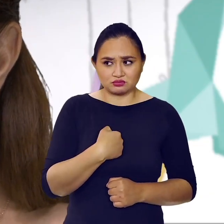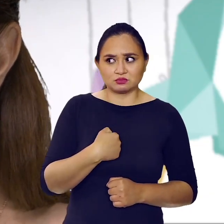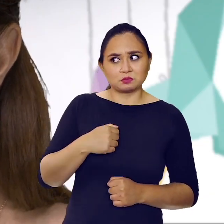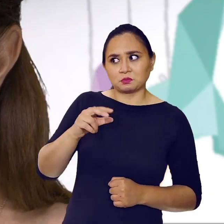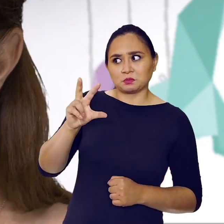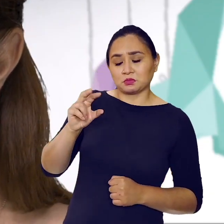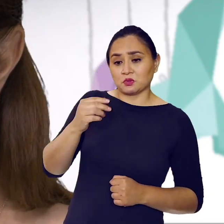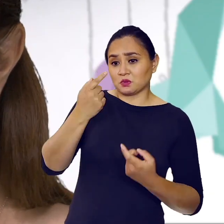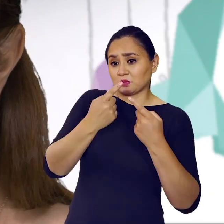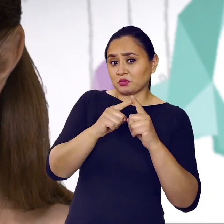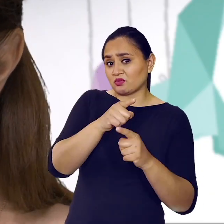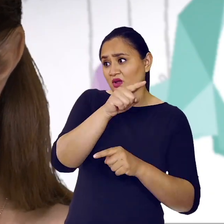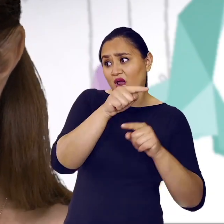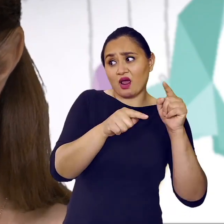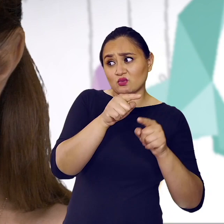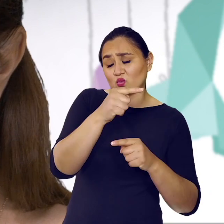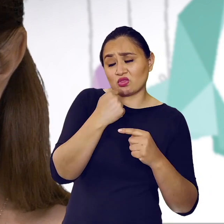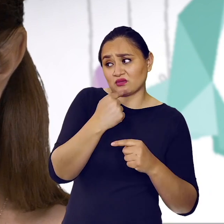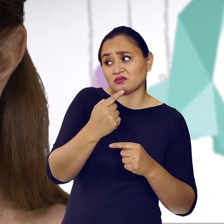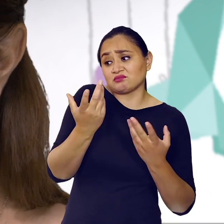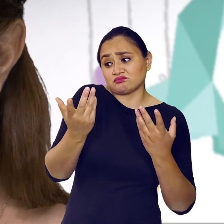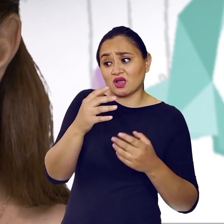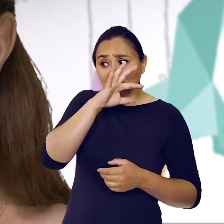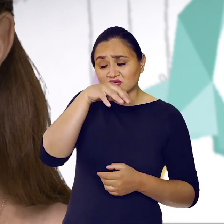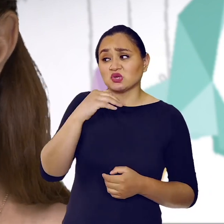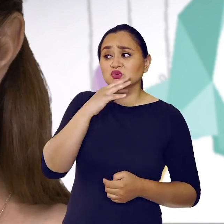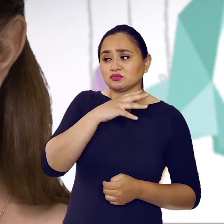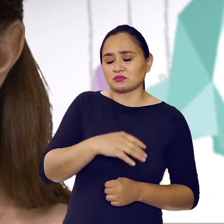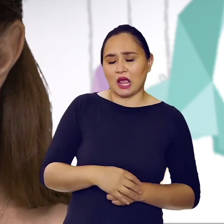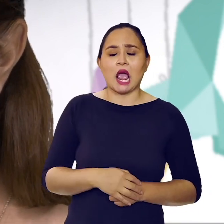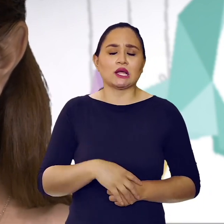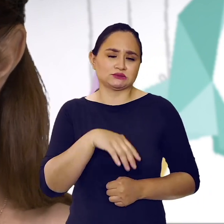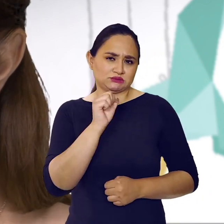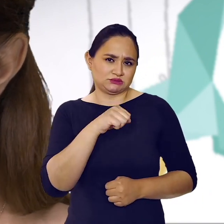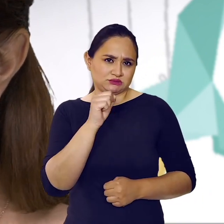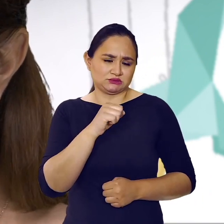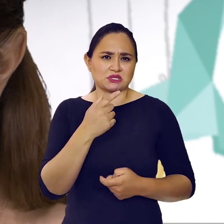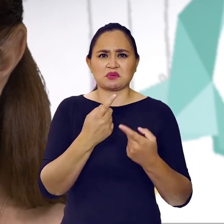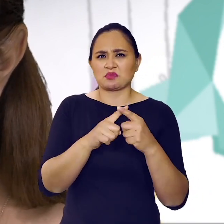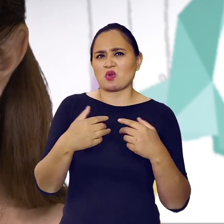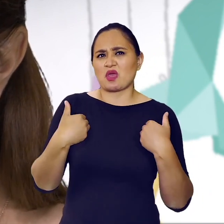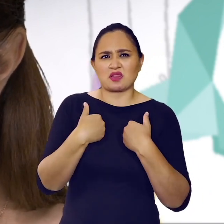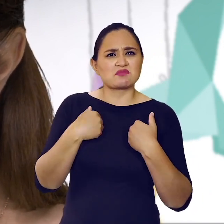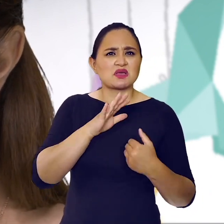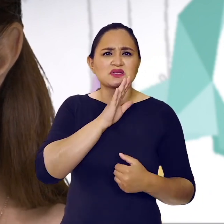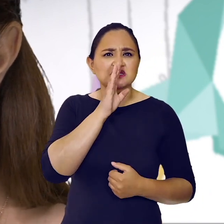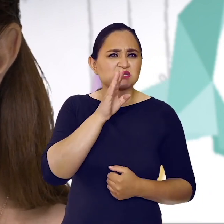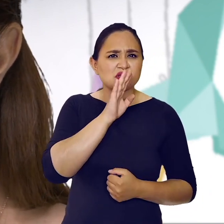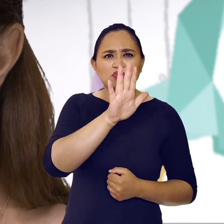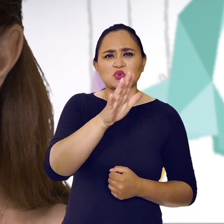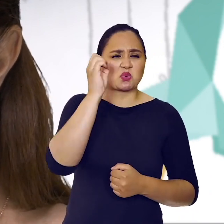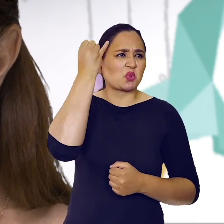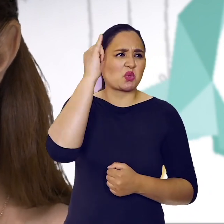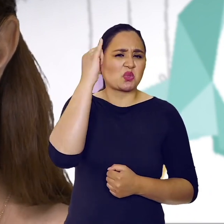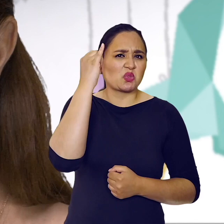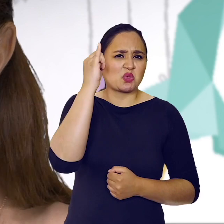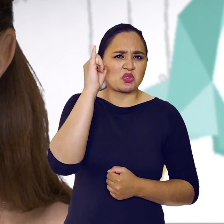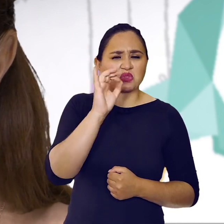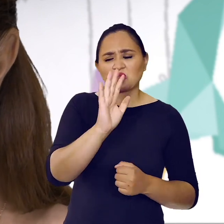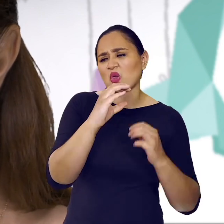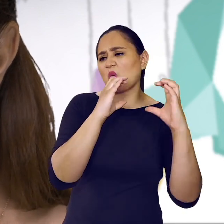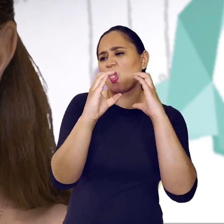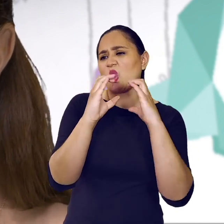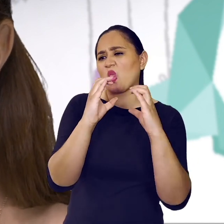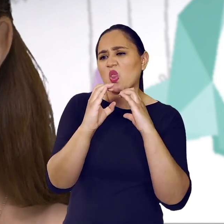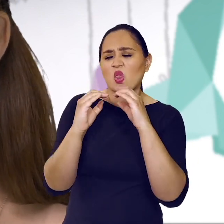No, sino que eso es lo que dicen por ahí. Ah, sí, pero los animales siempre se inventan cosas solo por tener algo de qué